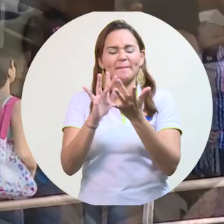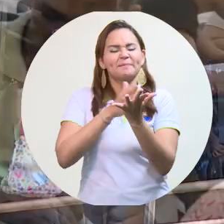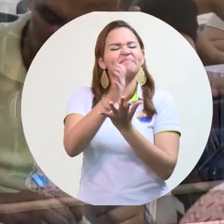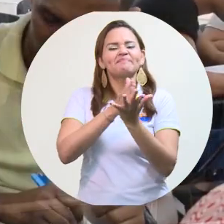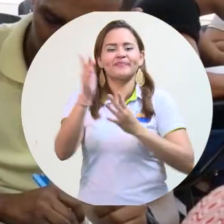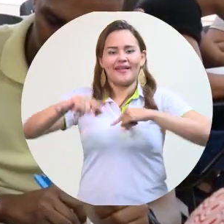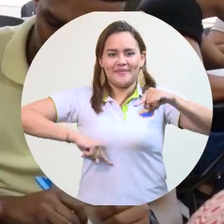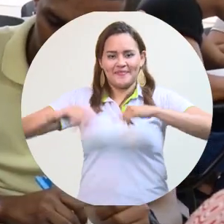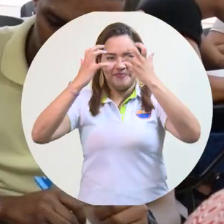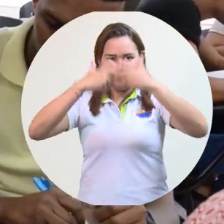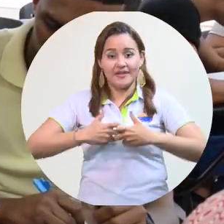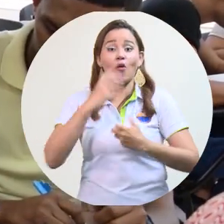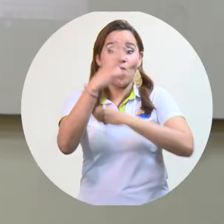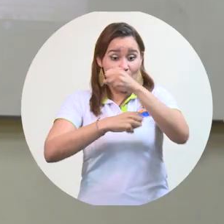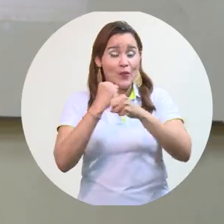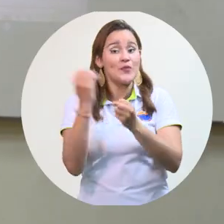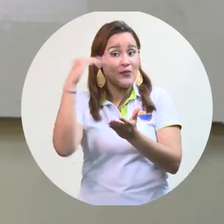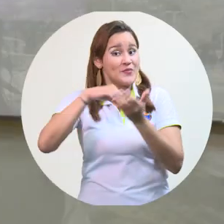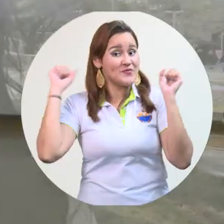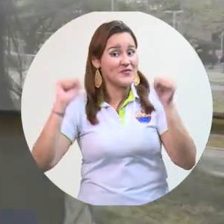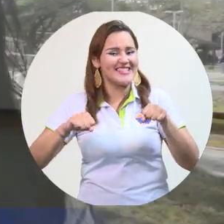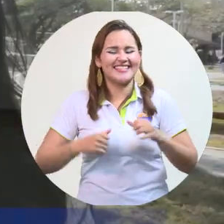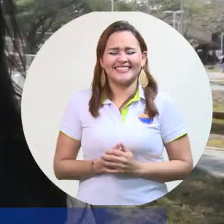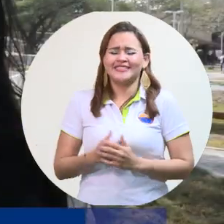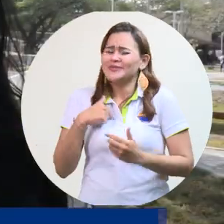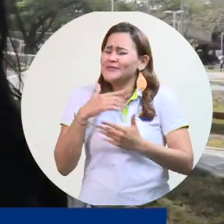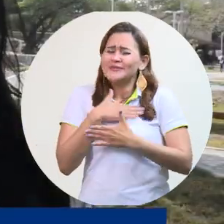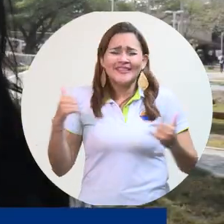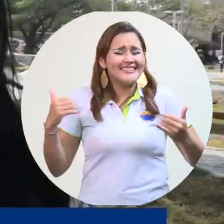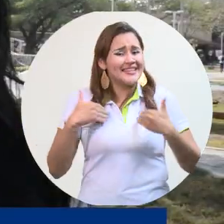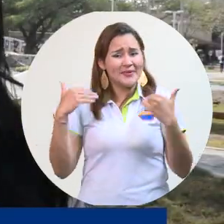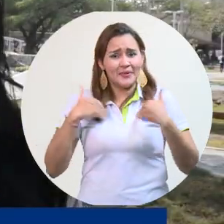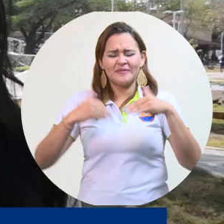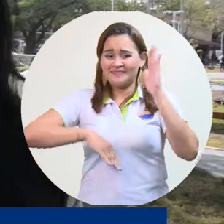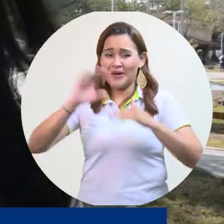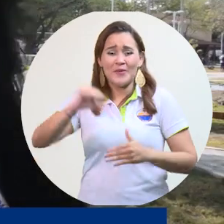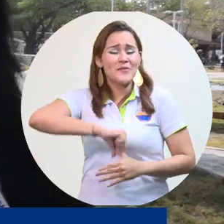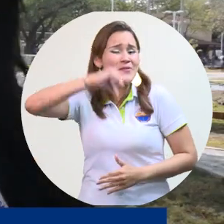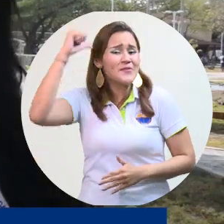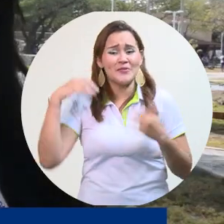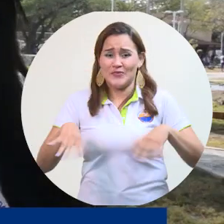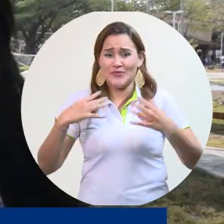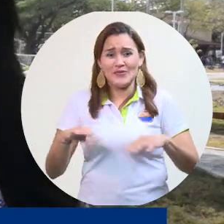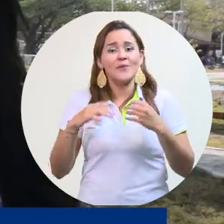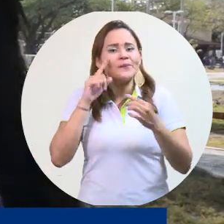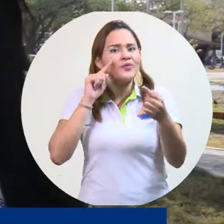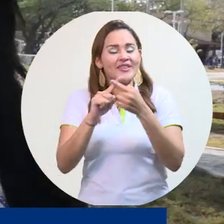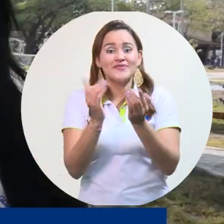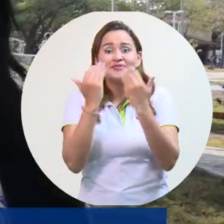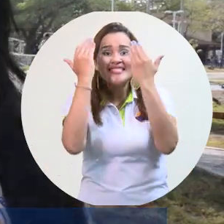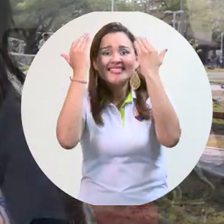Programa de Administración de Empresas por 4 años. Realmente me siento muy feliz, contenta y sobre todo orgullosa porque este logro